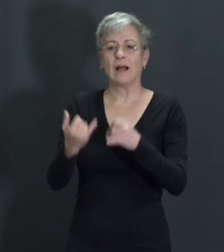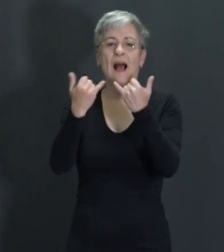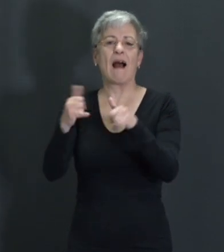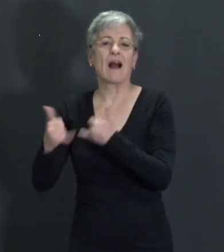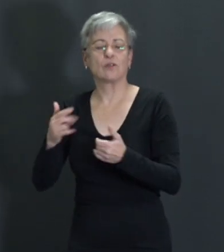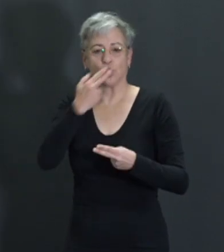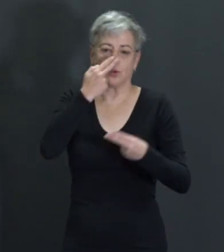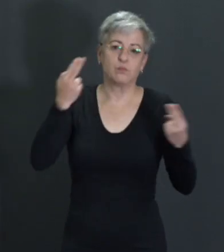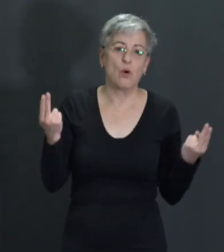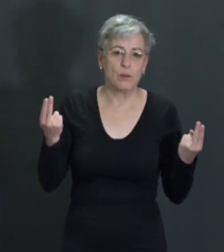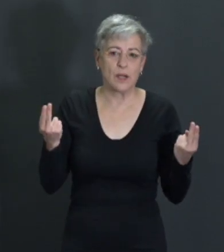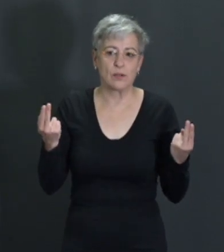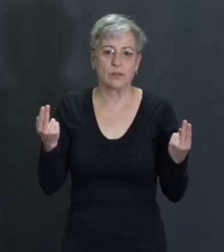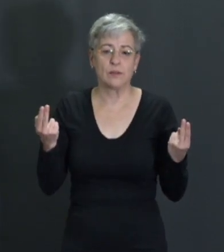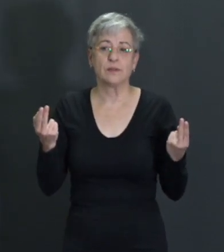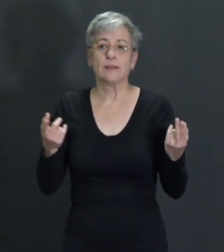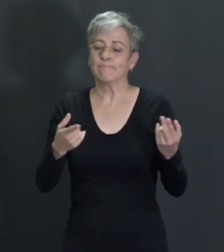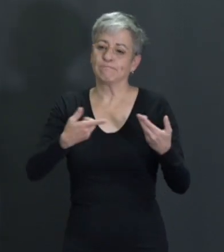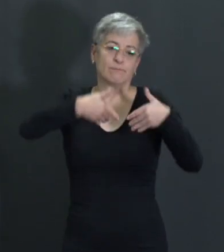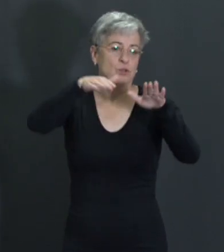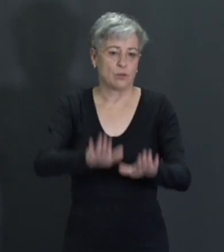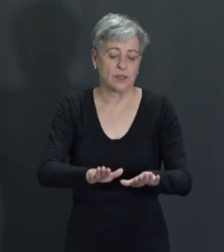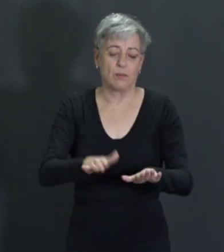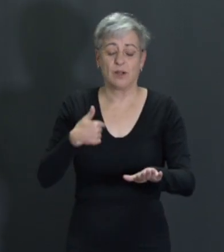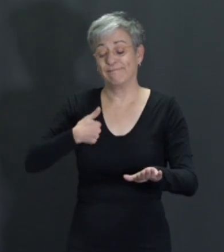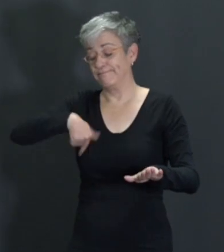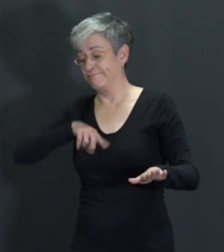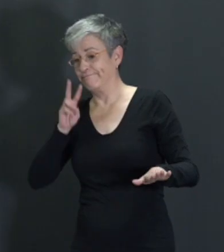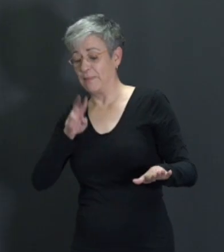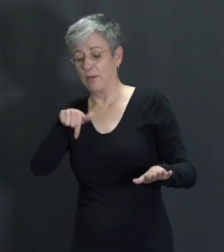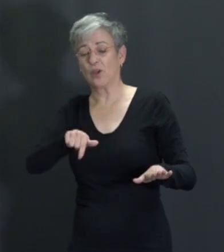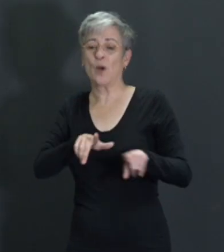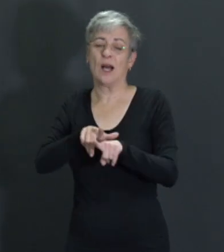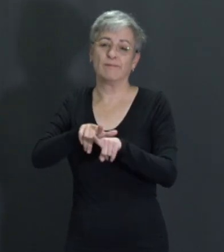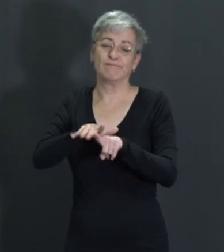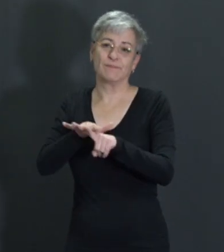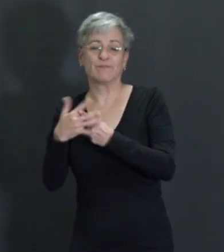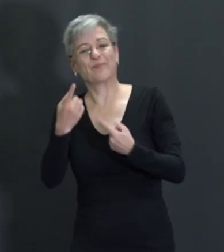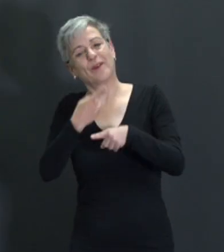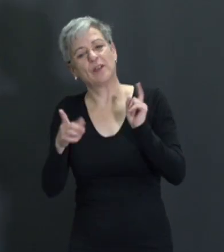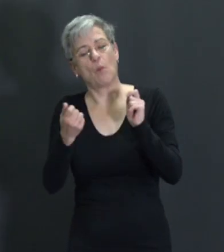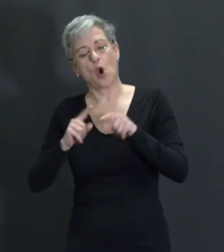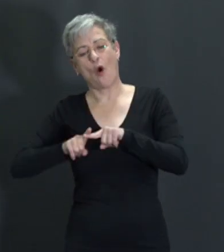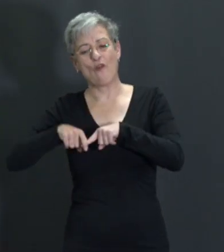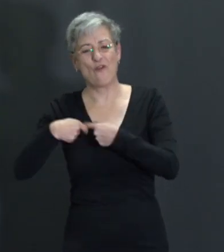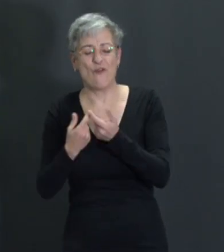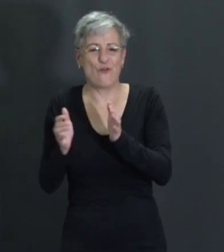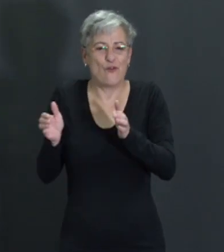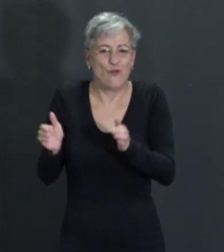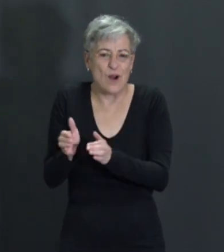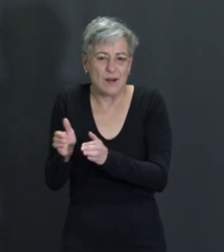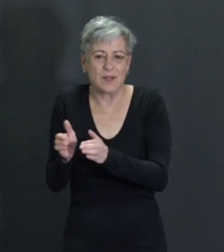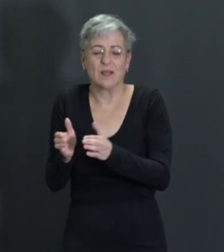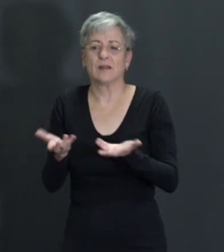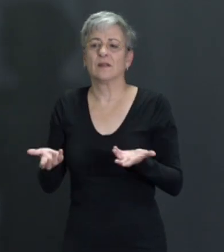públicos, pero esto lo consideramos un acto familiar de alguna manera también y que realmente, pues